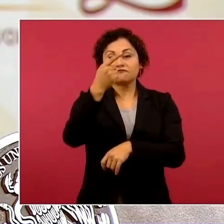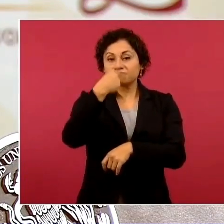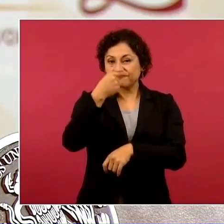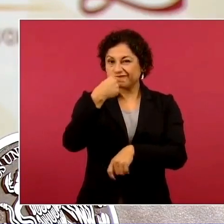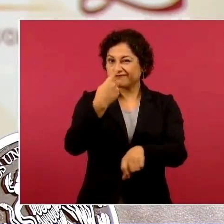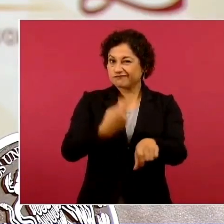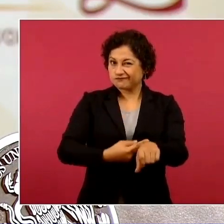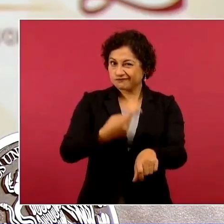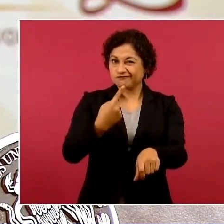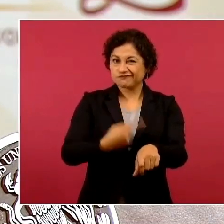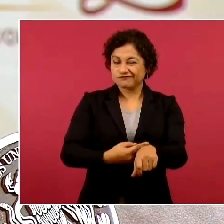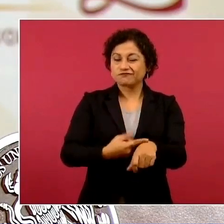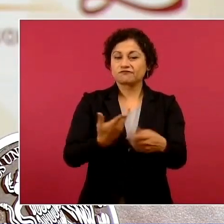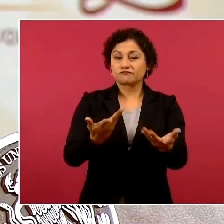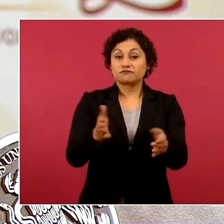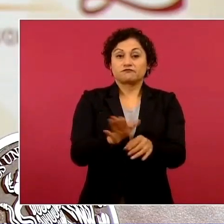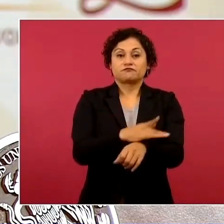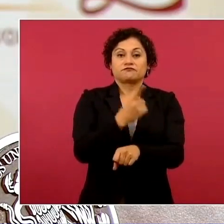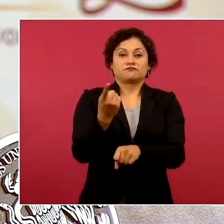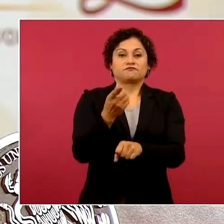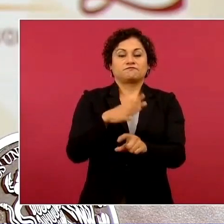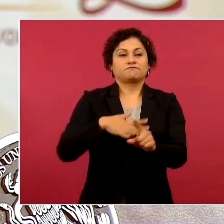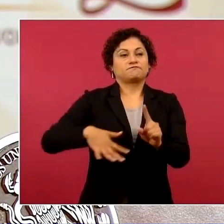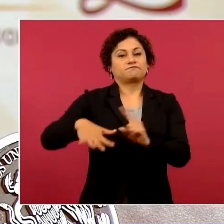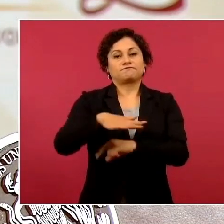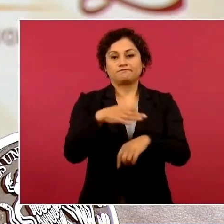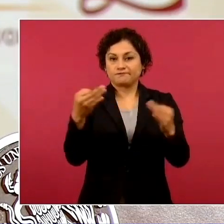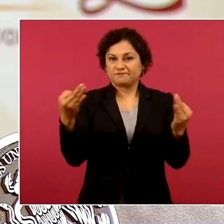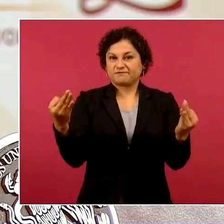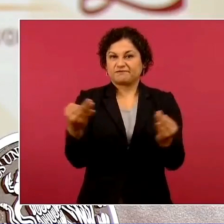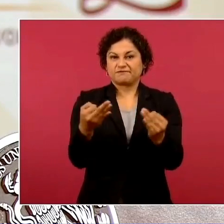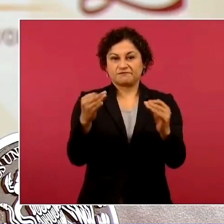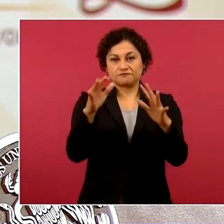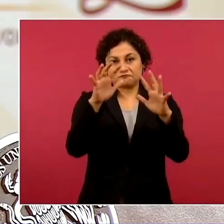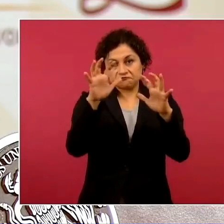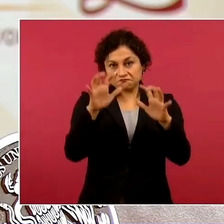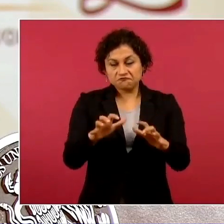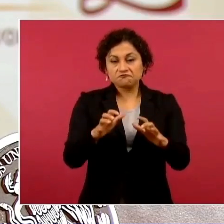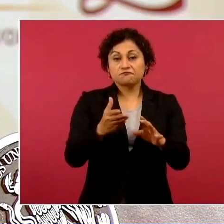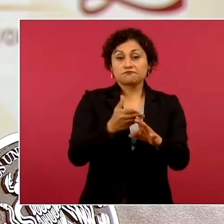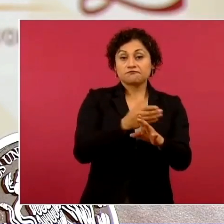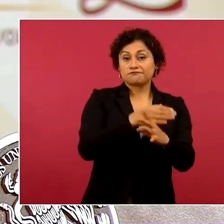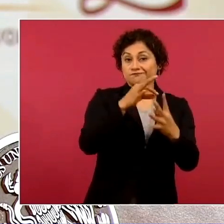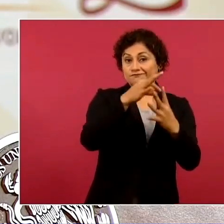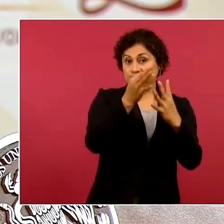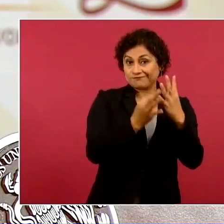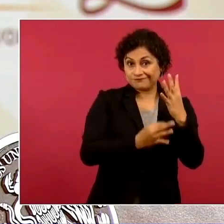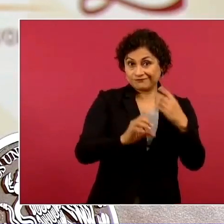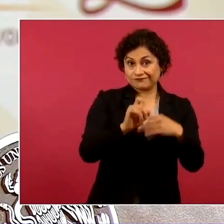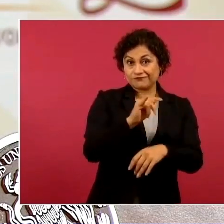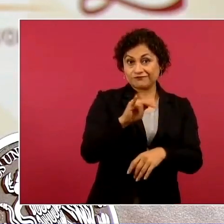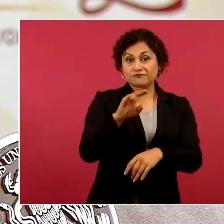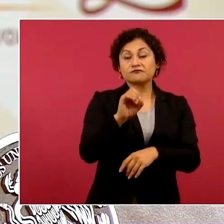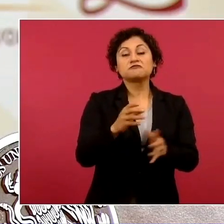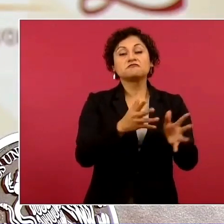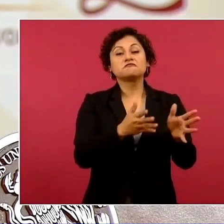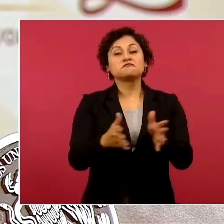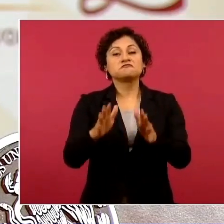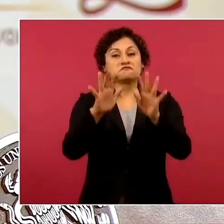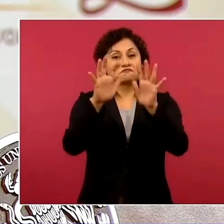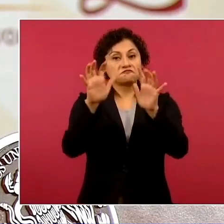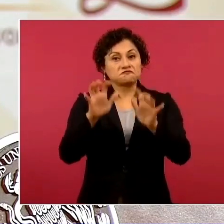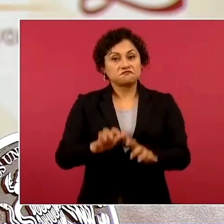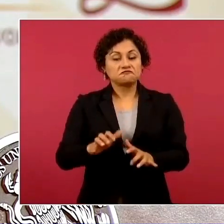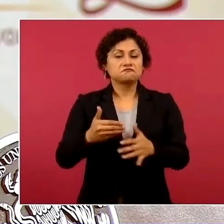temporadas de frío, de invierno, otoño-invierno, en todo el mundo y desde hace centenas